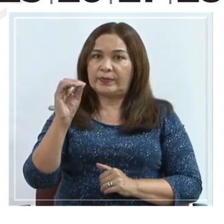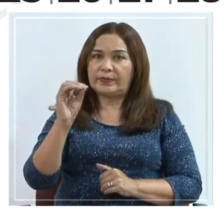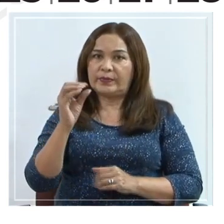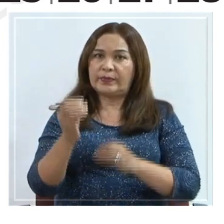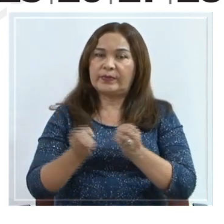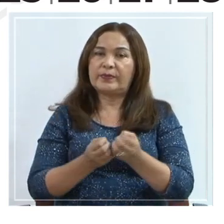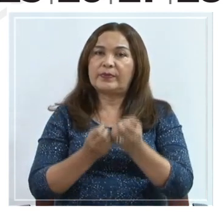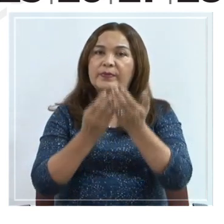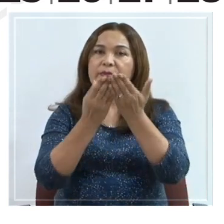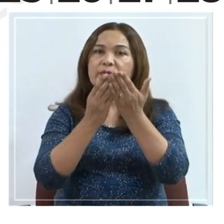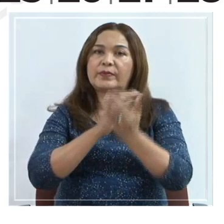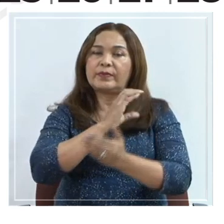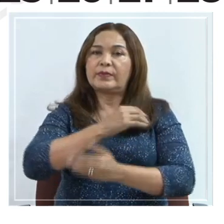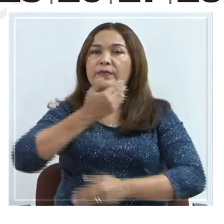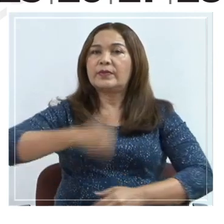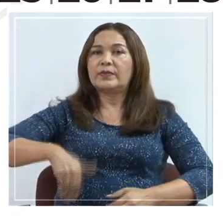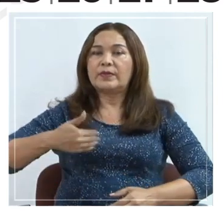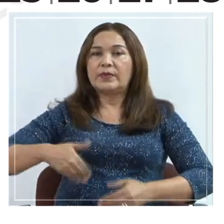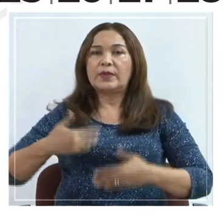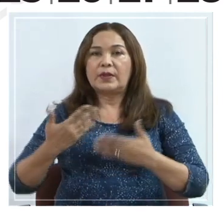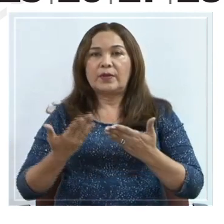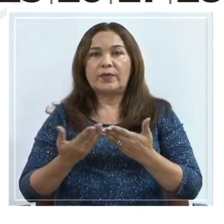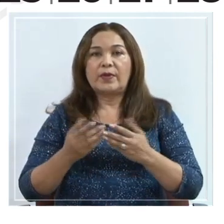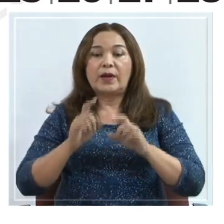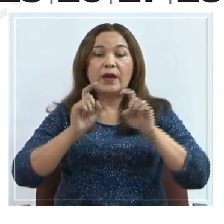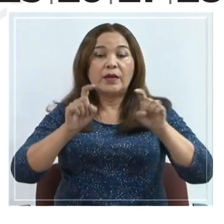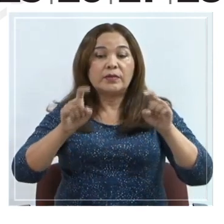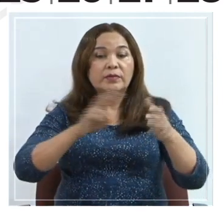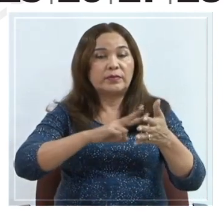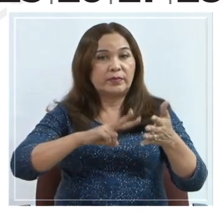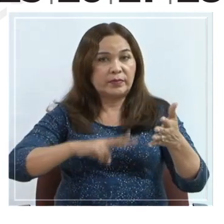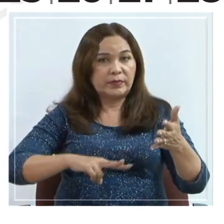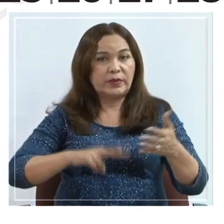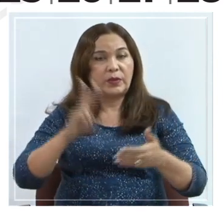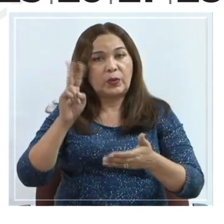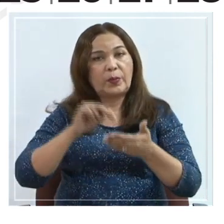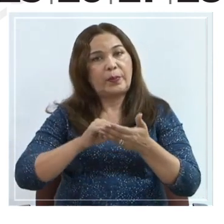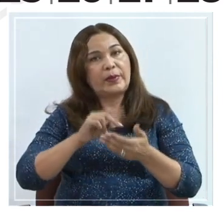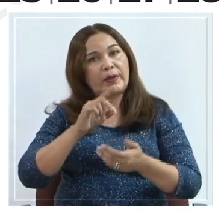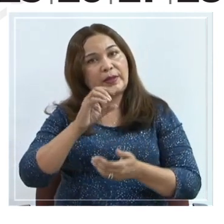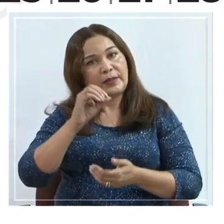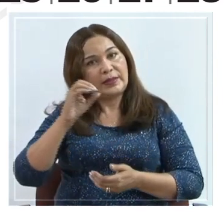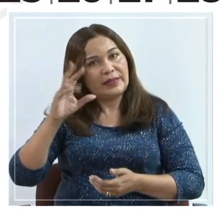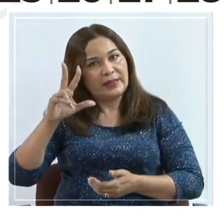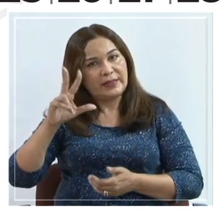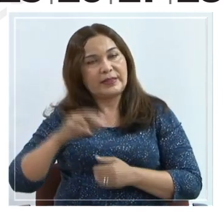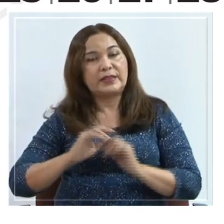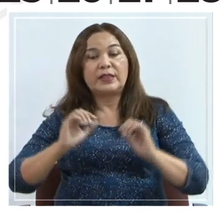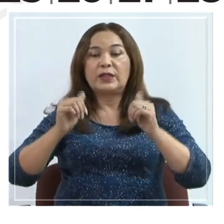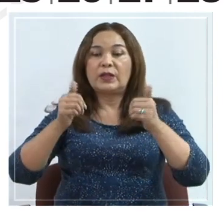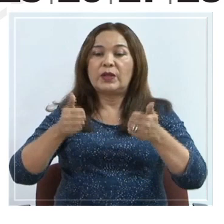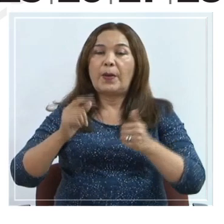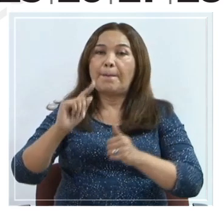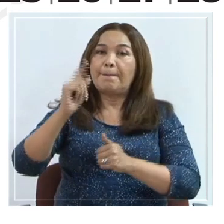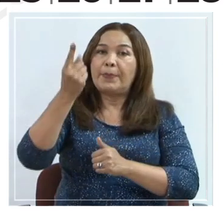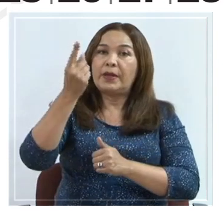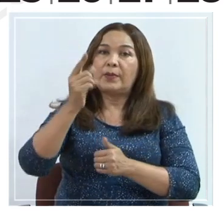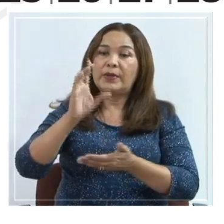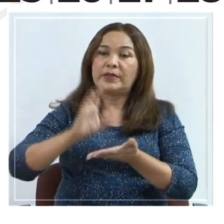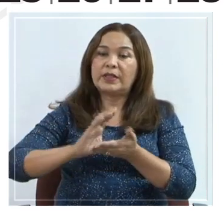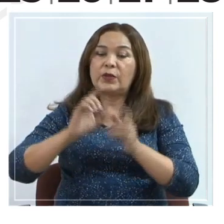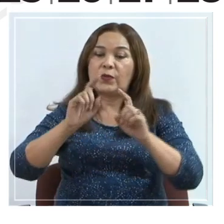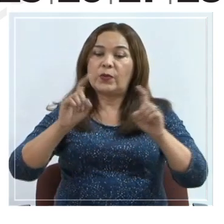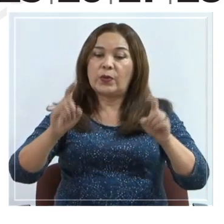creación de la comisión presidencial para la alfabetización 2003 inauguración del primer centro